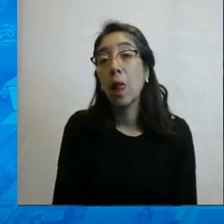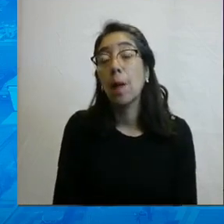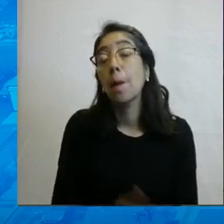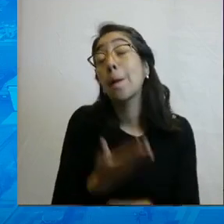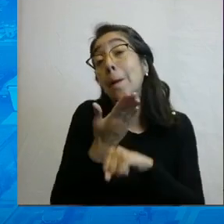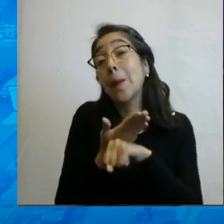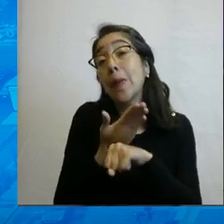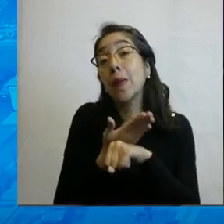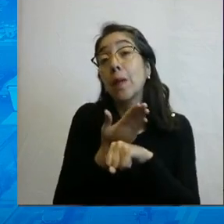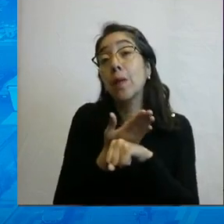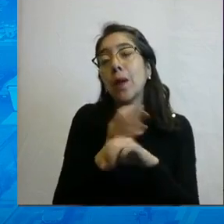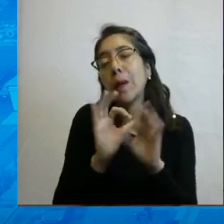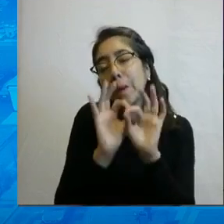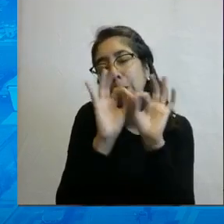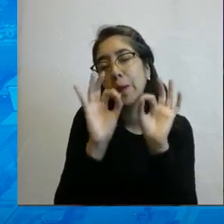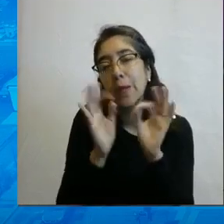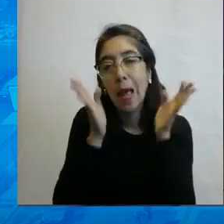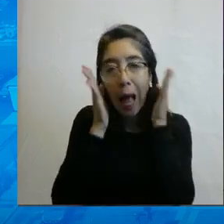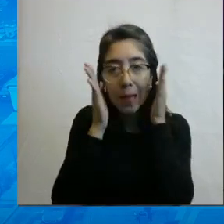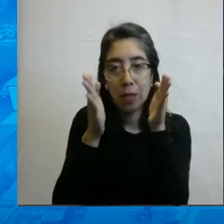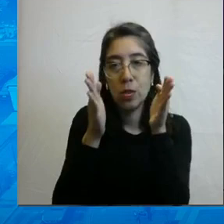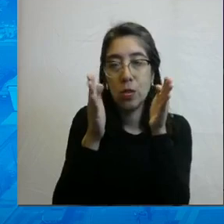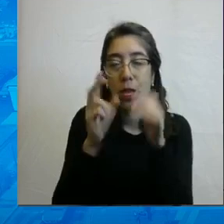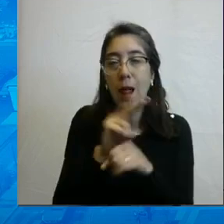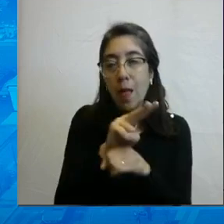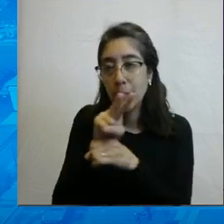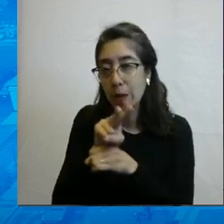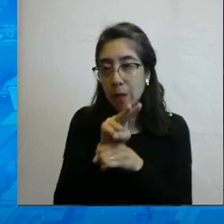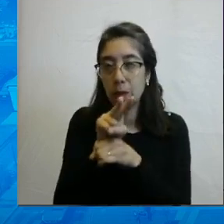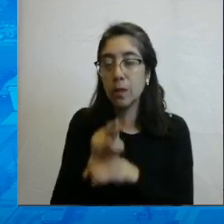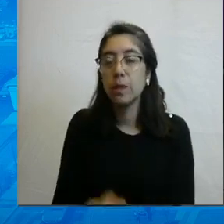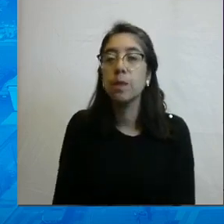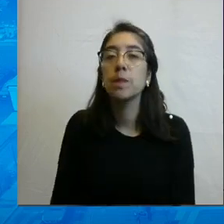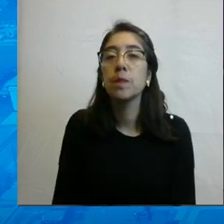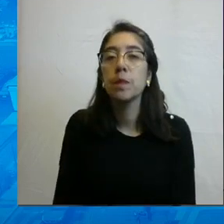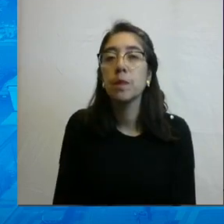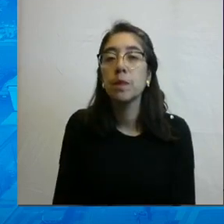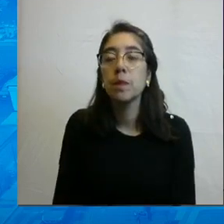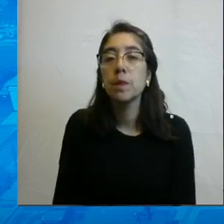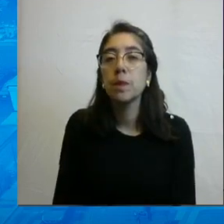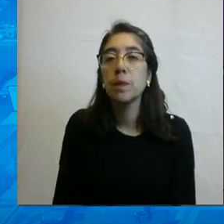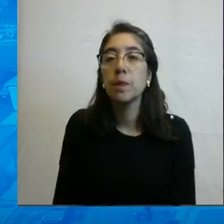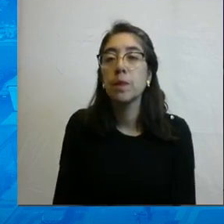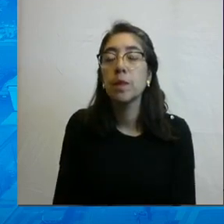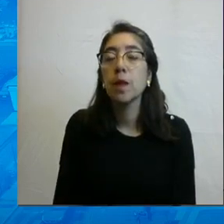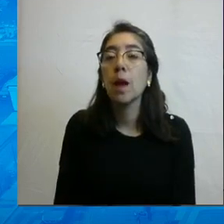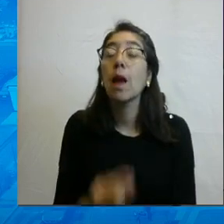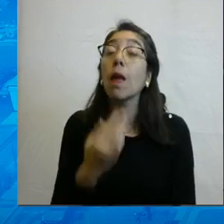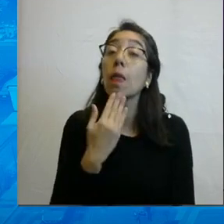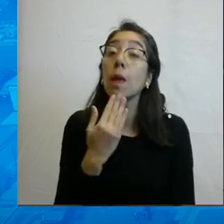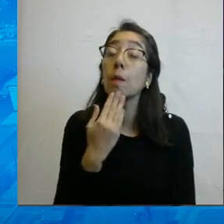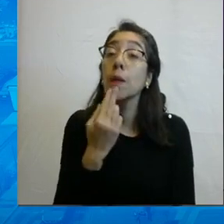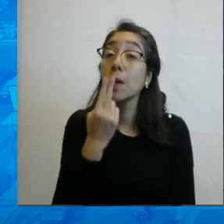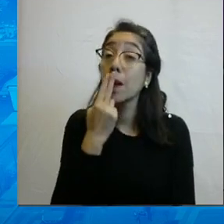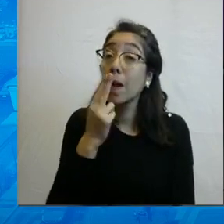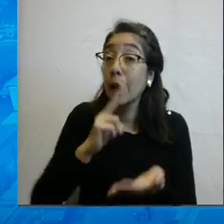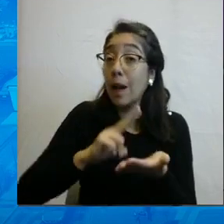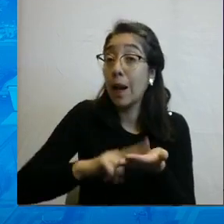Solicitamos especial atención de parte de la administración. En cuanto a la correspondencia que